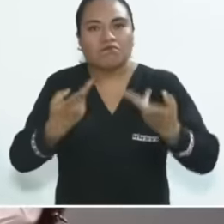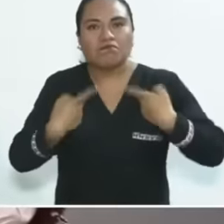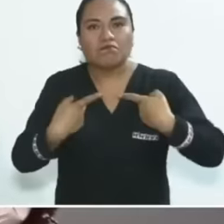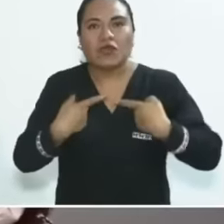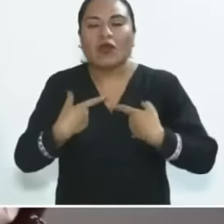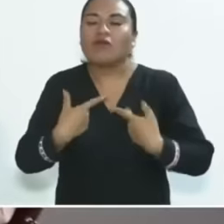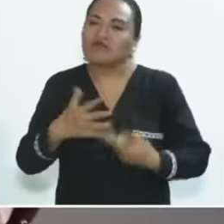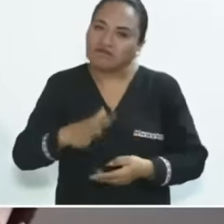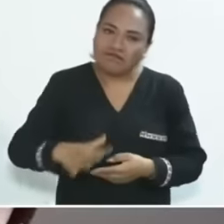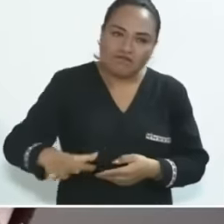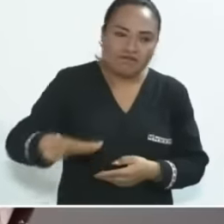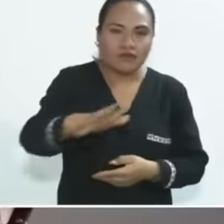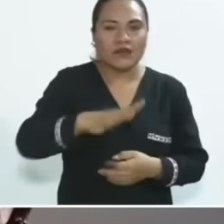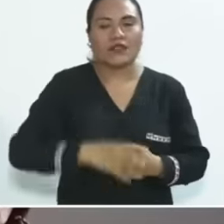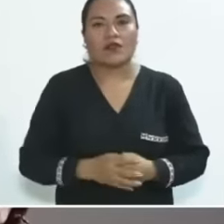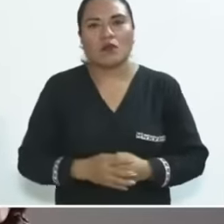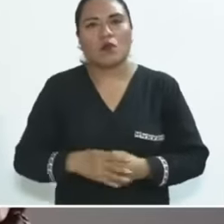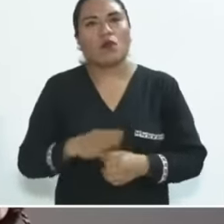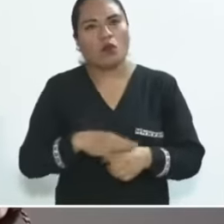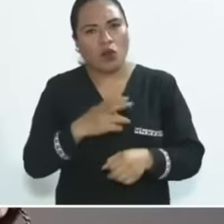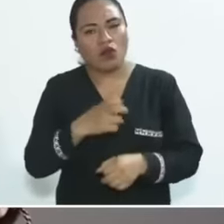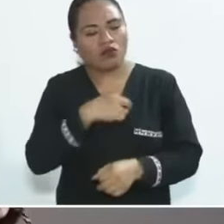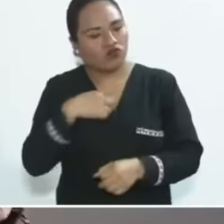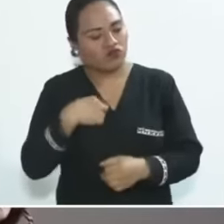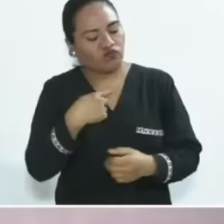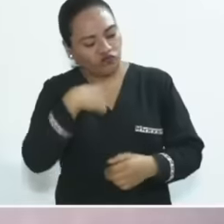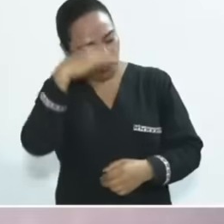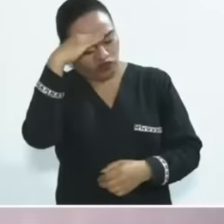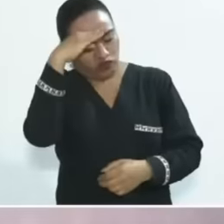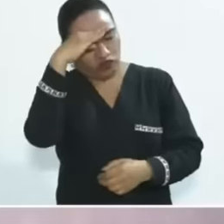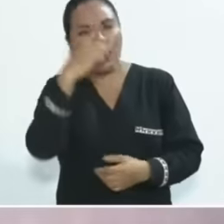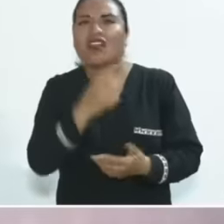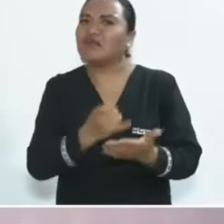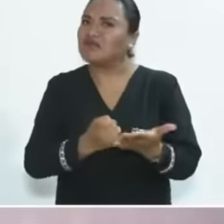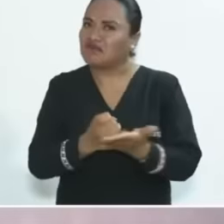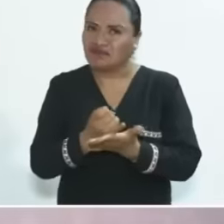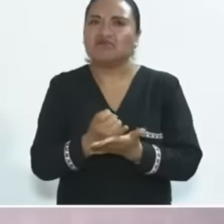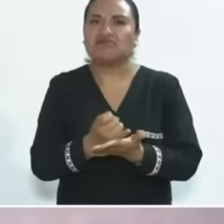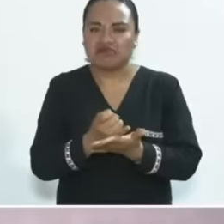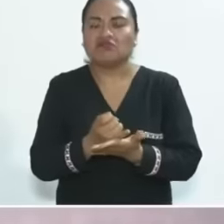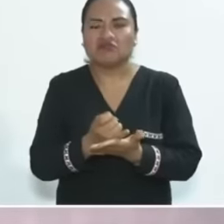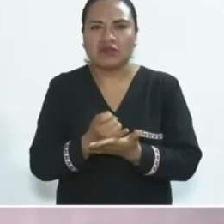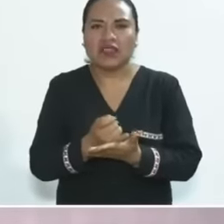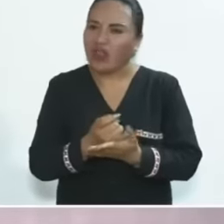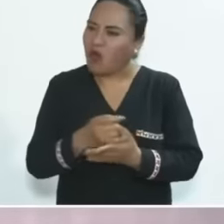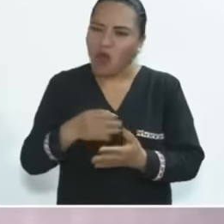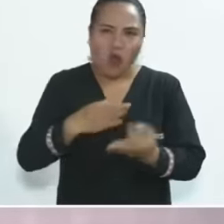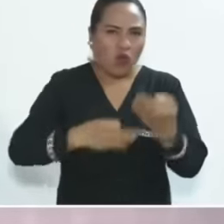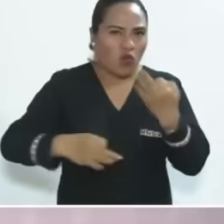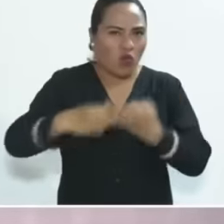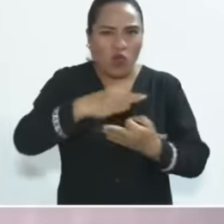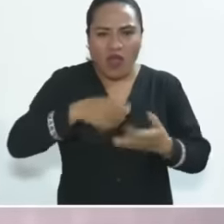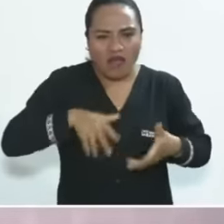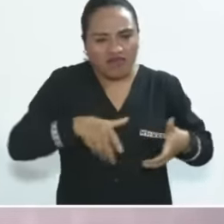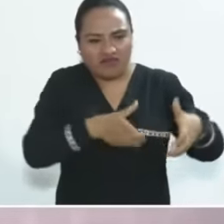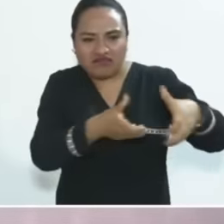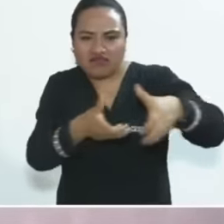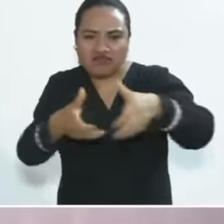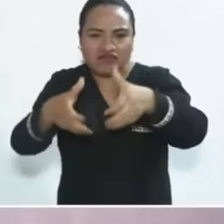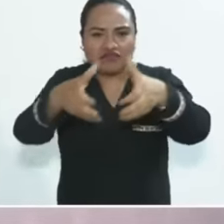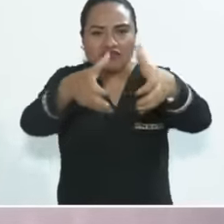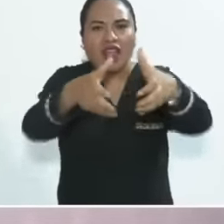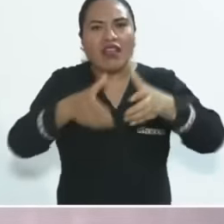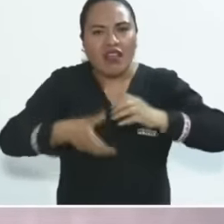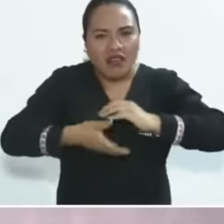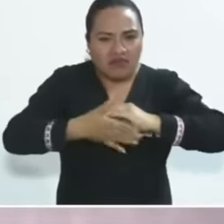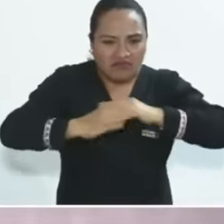Y por eso tomamos la decisión, vamos a pavimentar todos los caminos a las cabeceras